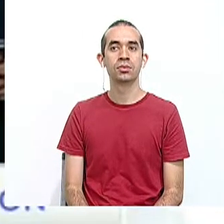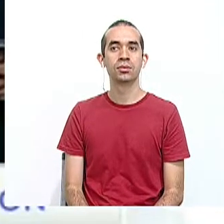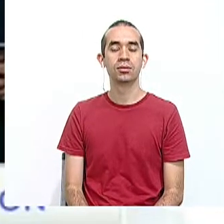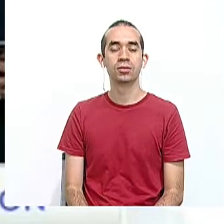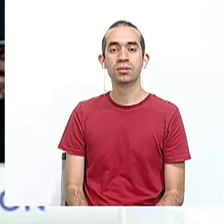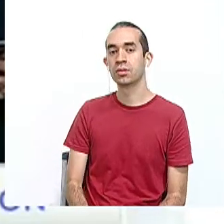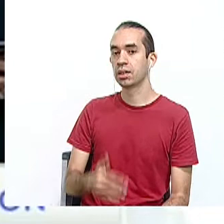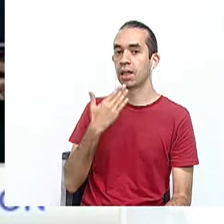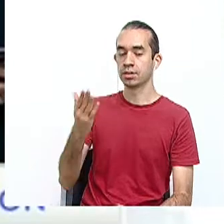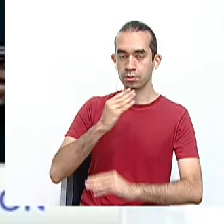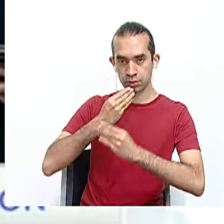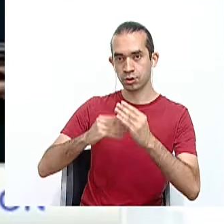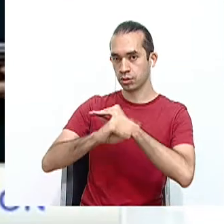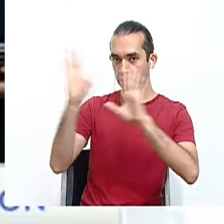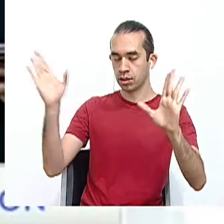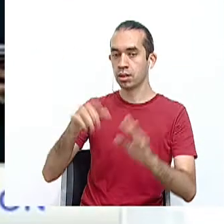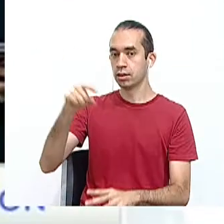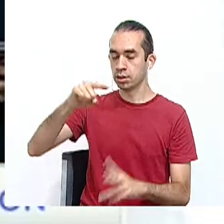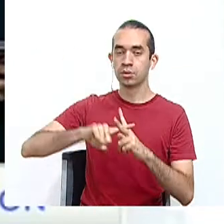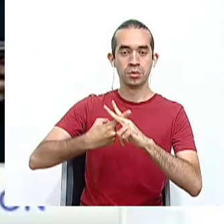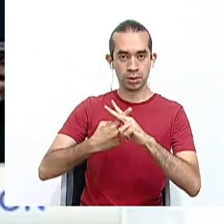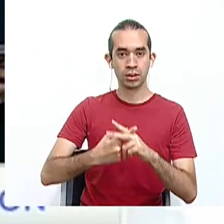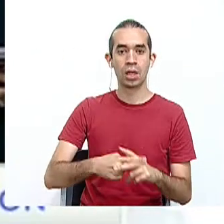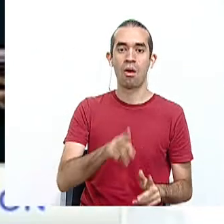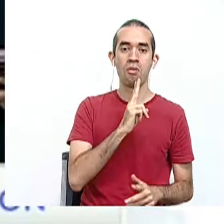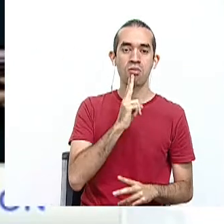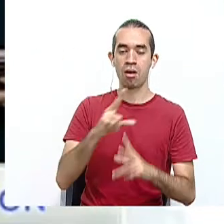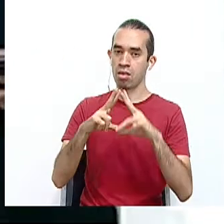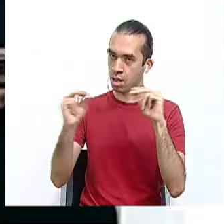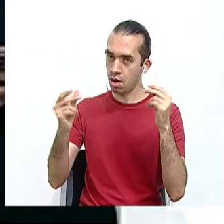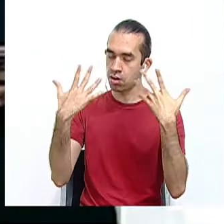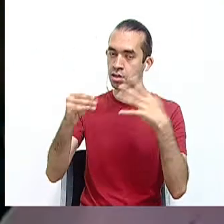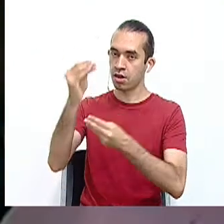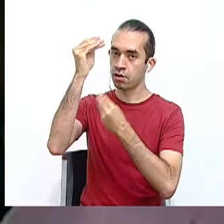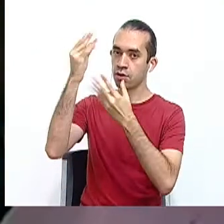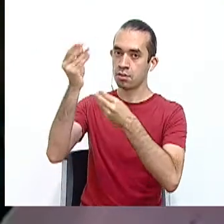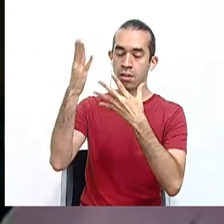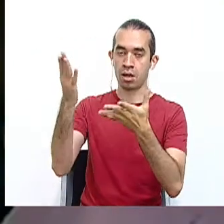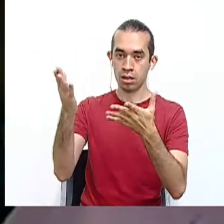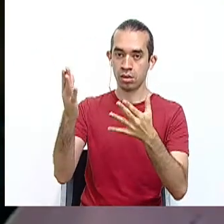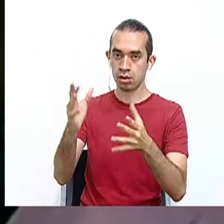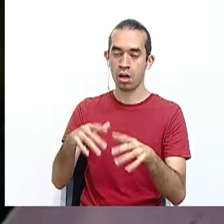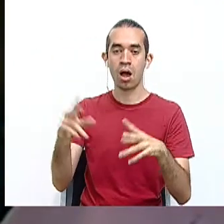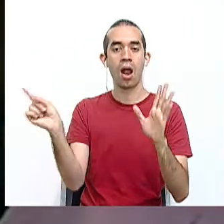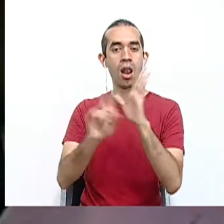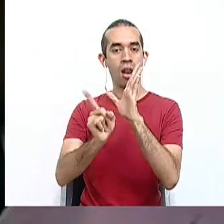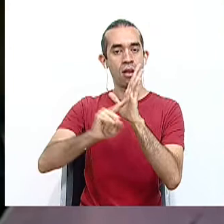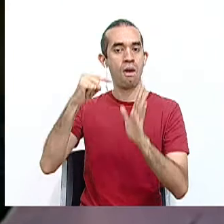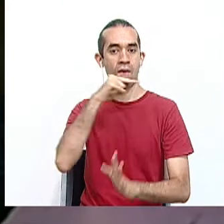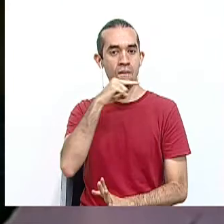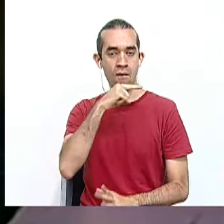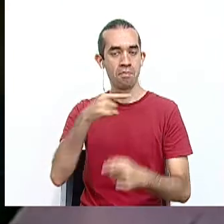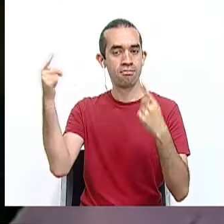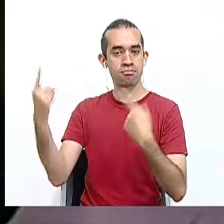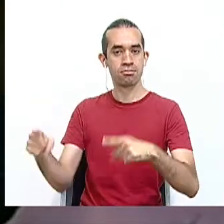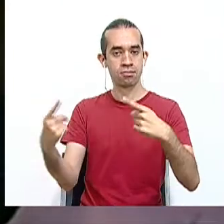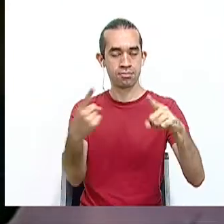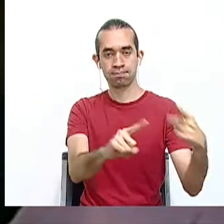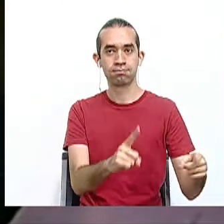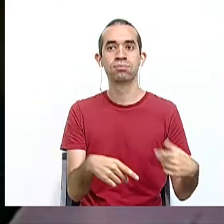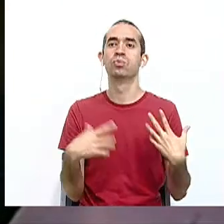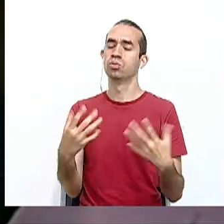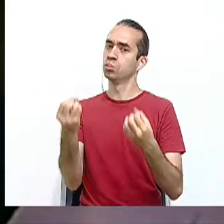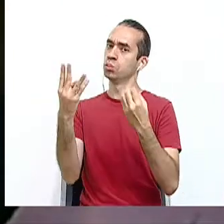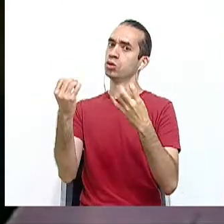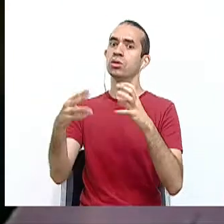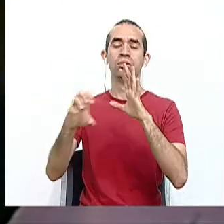Gracias, buenos días. Sí, empiezan Honduras y Nicaragua, como ya lo hemos informado, a mantenerse en alerta roja y a reportar ya varios incidentes. Muchos de ellos,